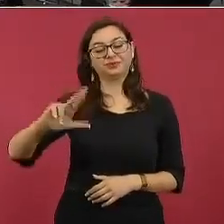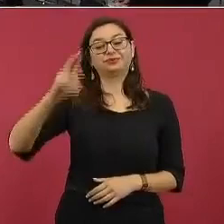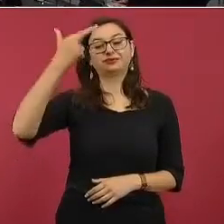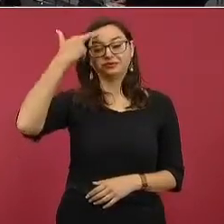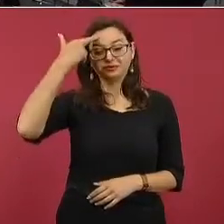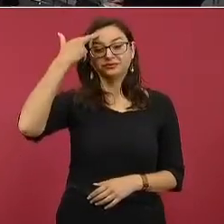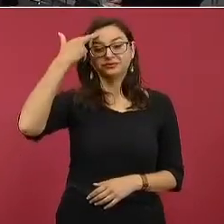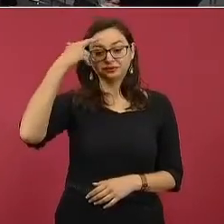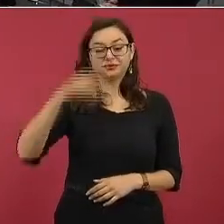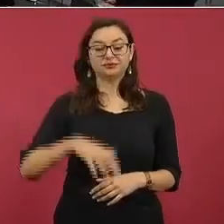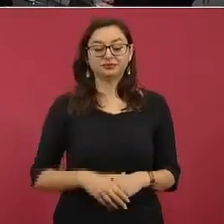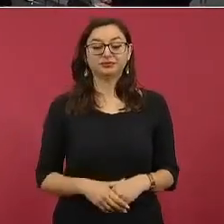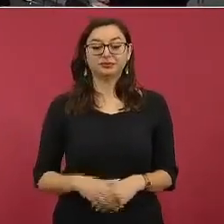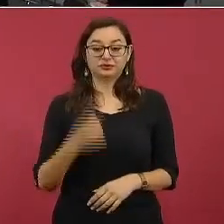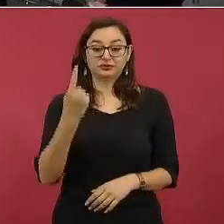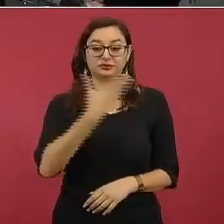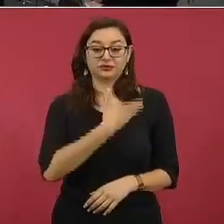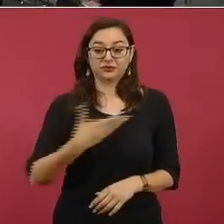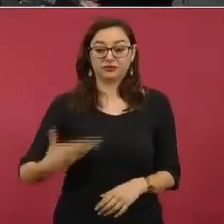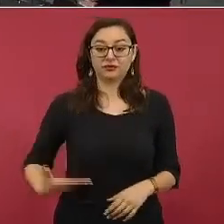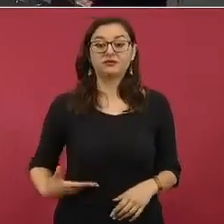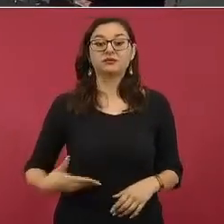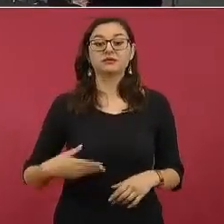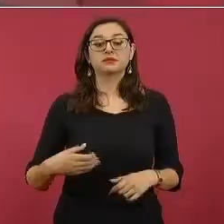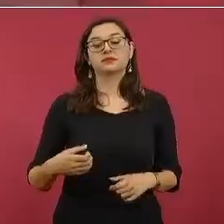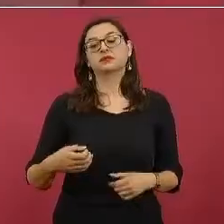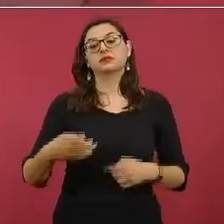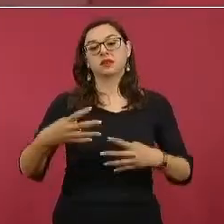leyendo en un teleprompter. Entonces,